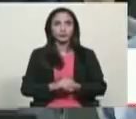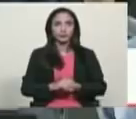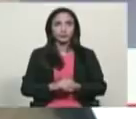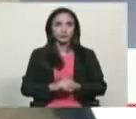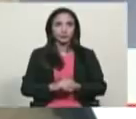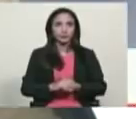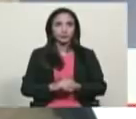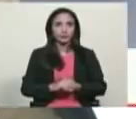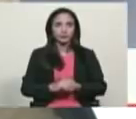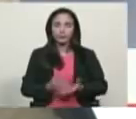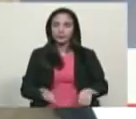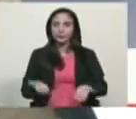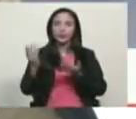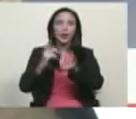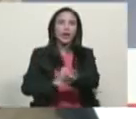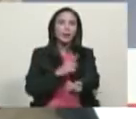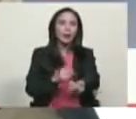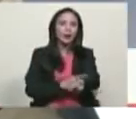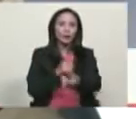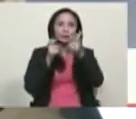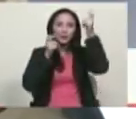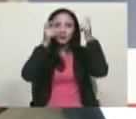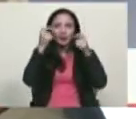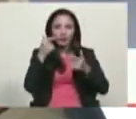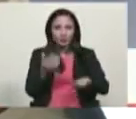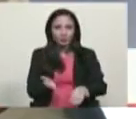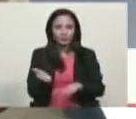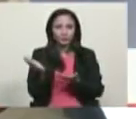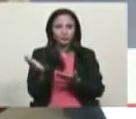Adán Coromoto Chávez Frías.